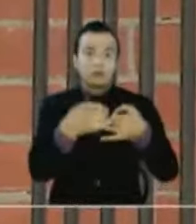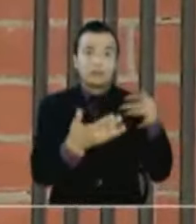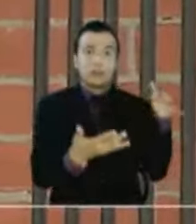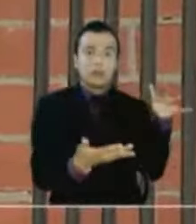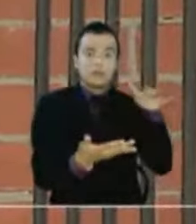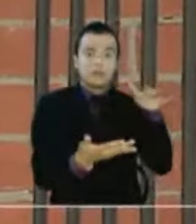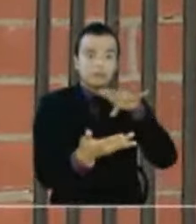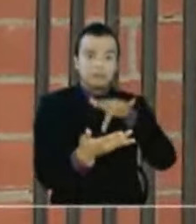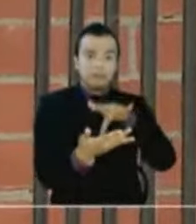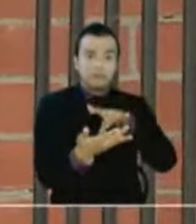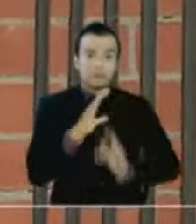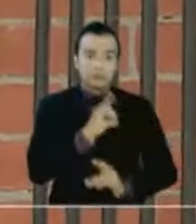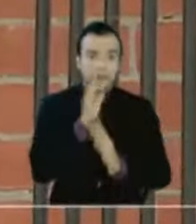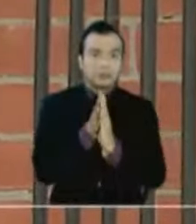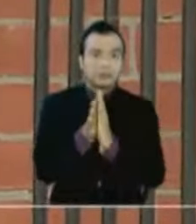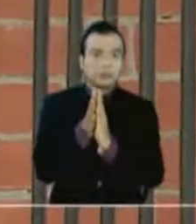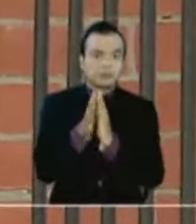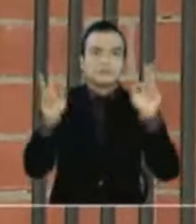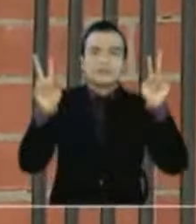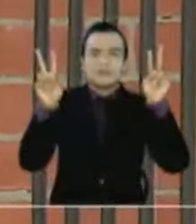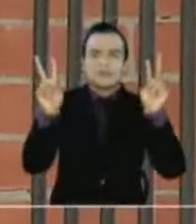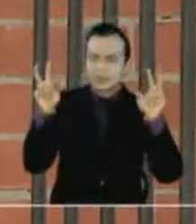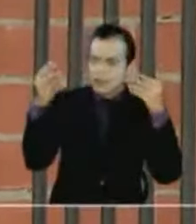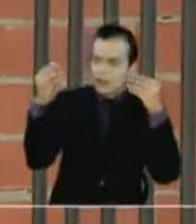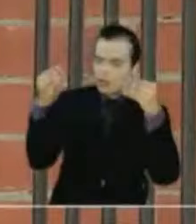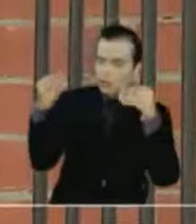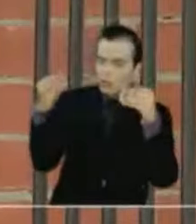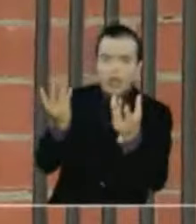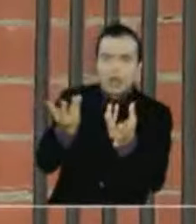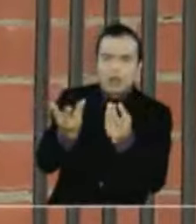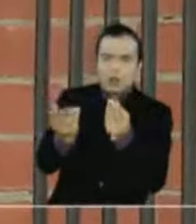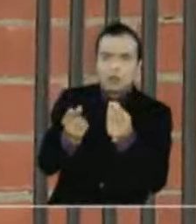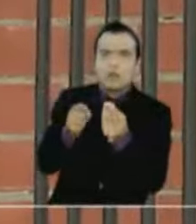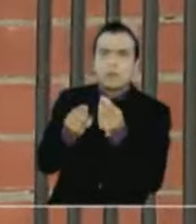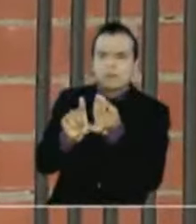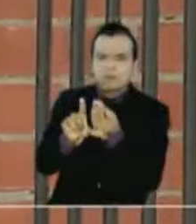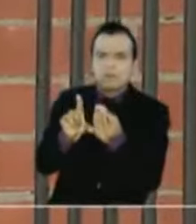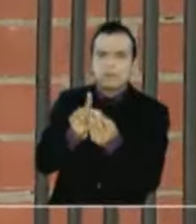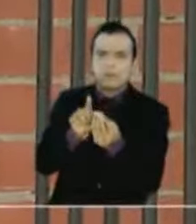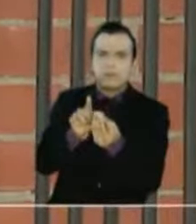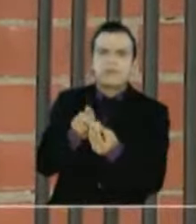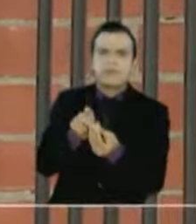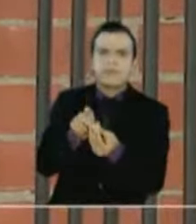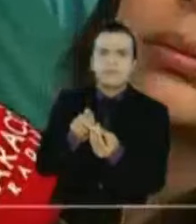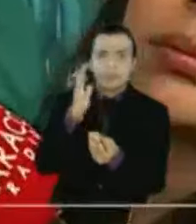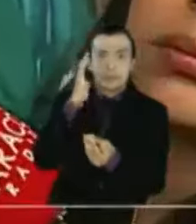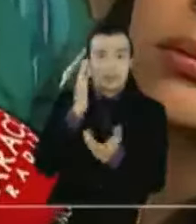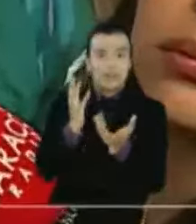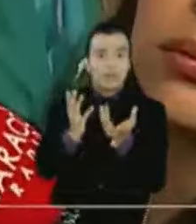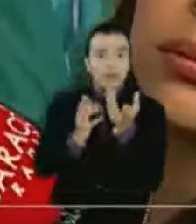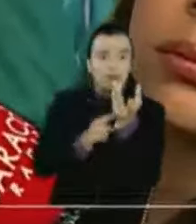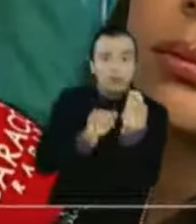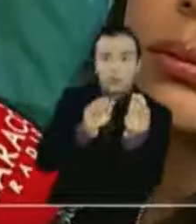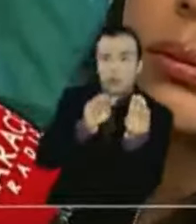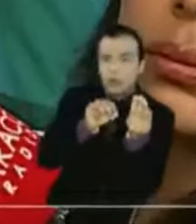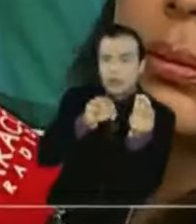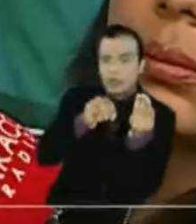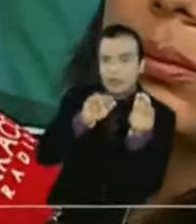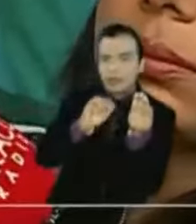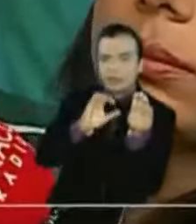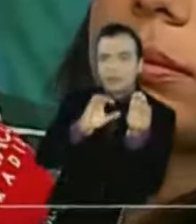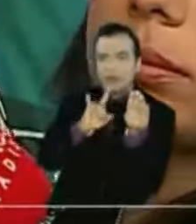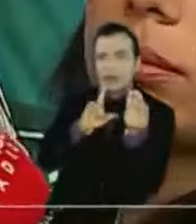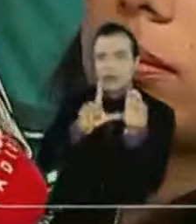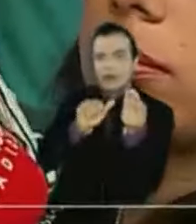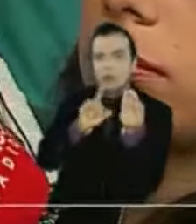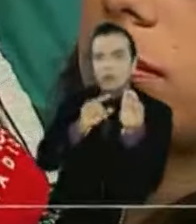Tuluá en cuanto a las bandas criminales. La ministra afirmó que los diálogos con la Inmaculada se mantendrán. Mientras se cumplan las condiciones